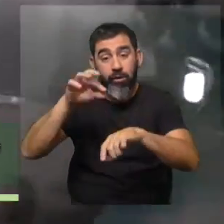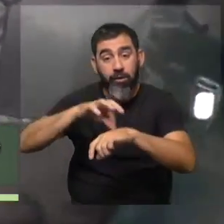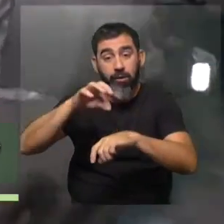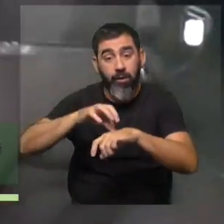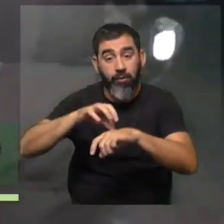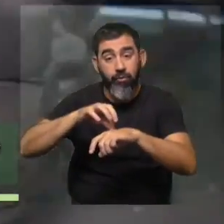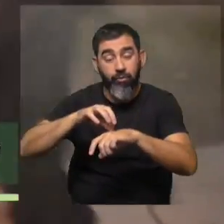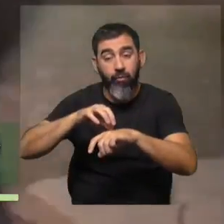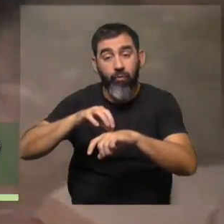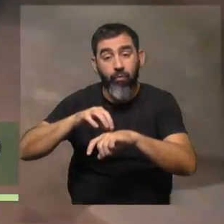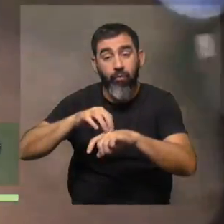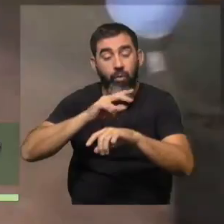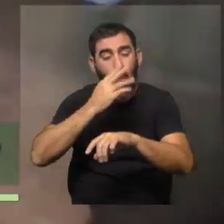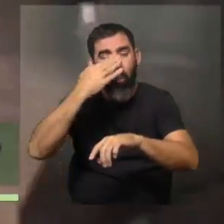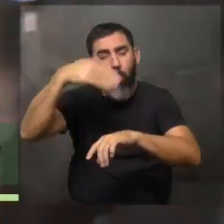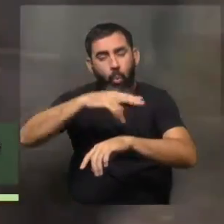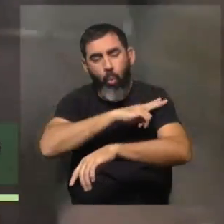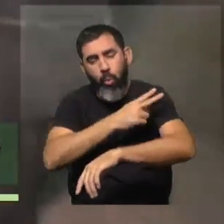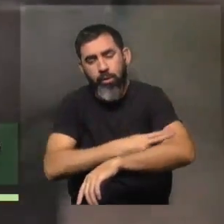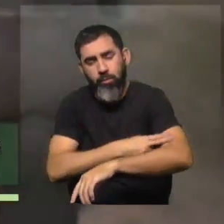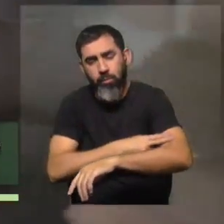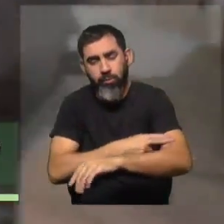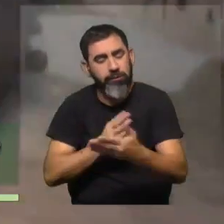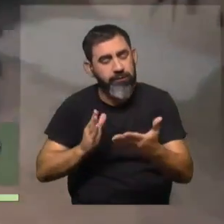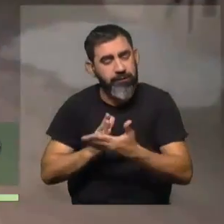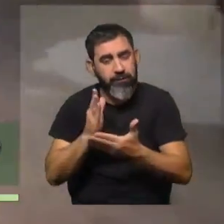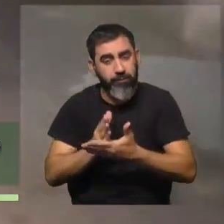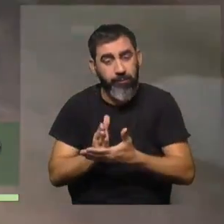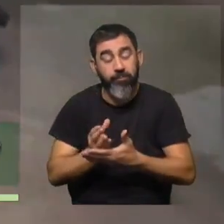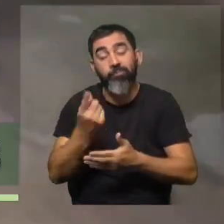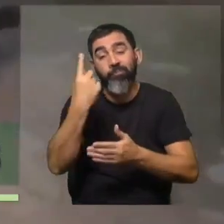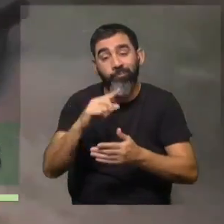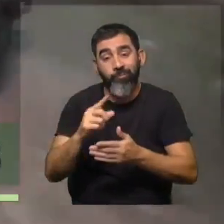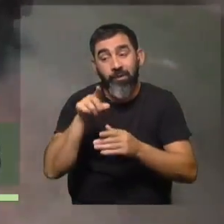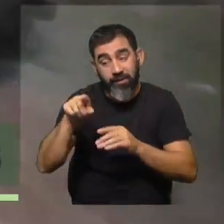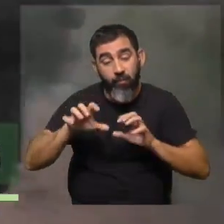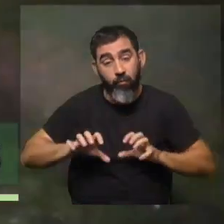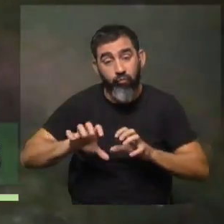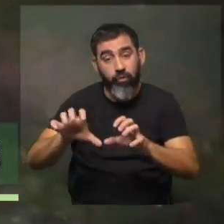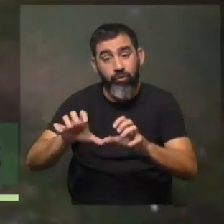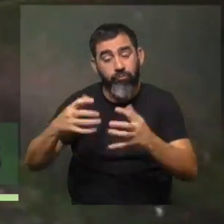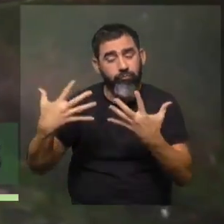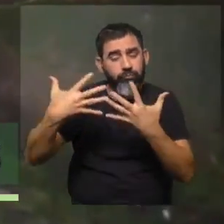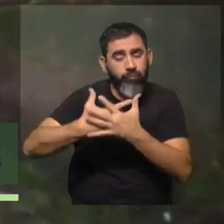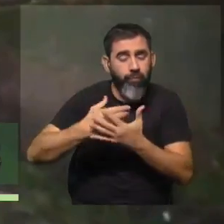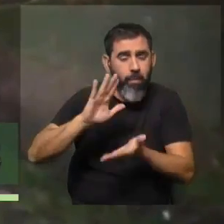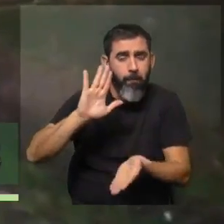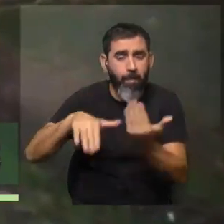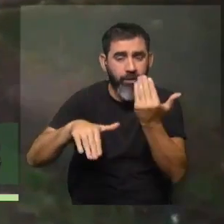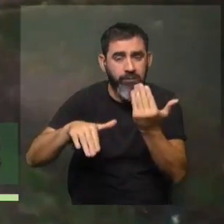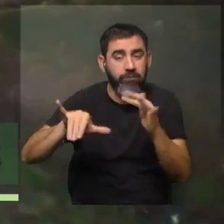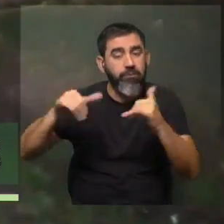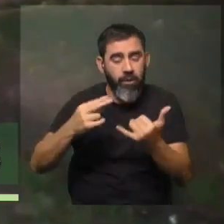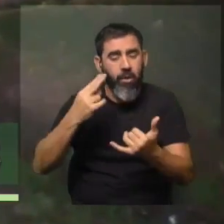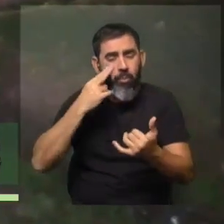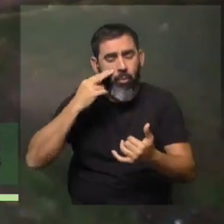es el funcionario de abajo el de la escala básica entonces entendemos que que ese funcionario es el más perjudicado que ya viene